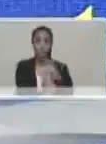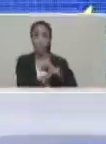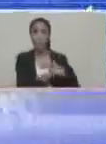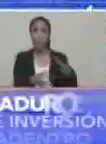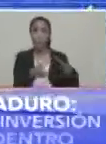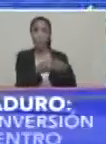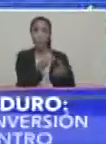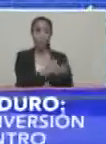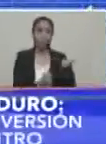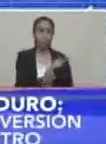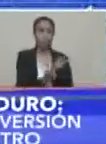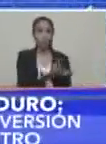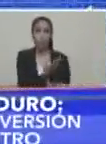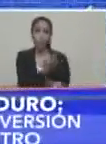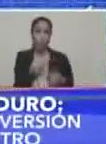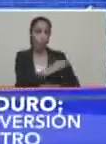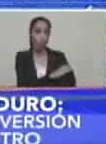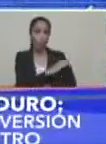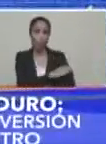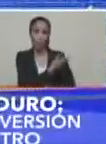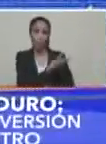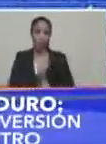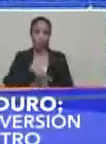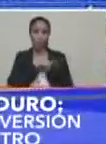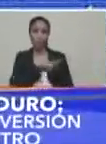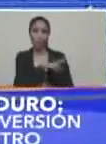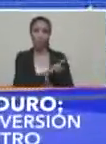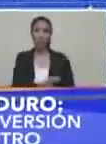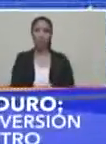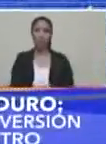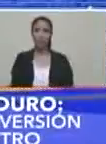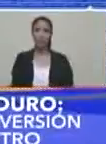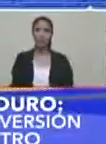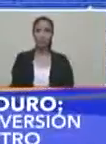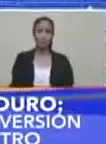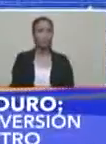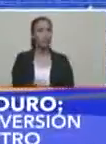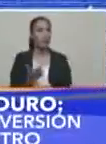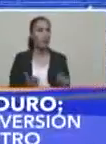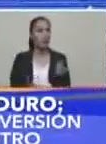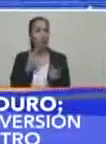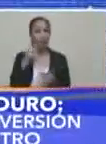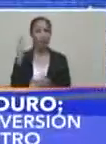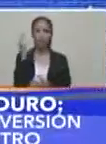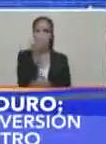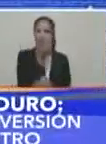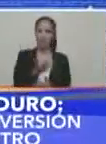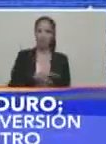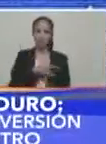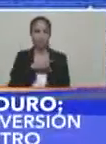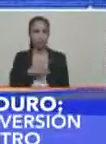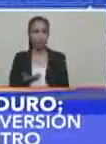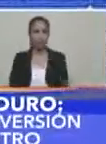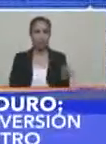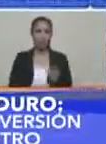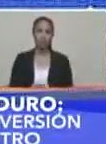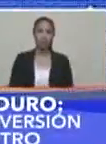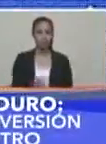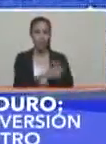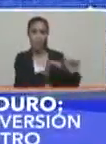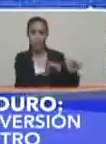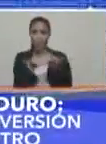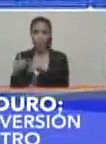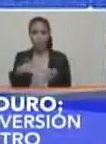de fracasados de la oposición golpista en Venezuela. Le cambian la cara a uno, le cambian la cara a otro, pero al final es el mismo